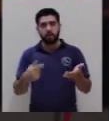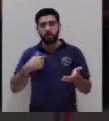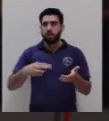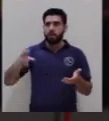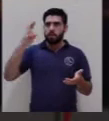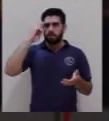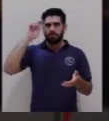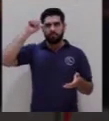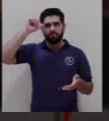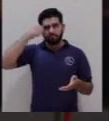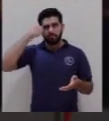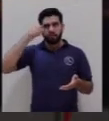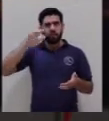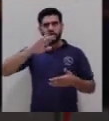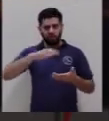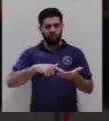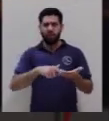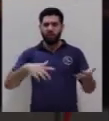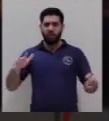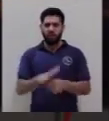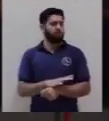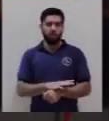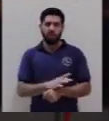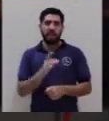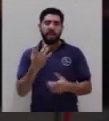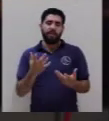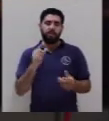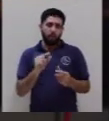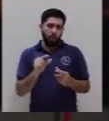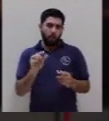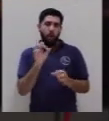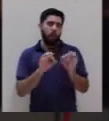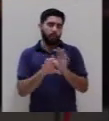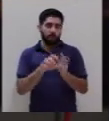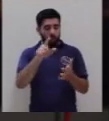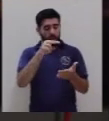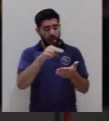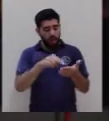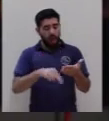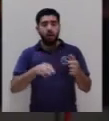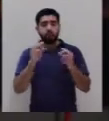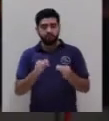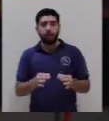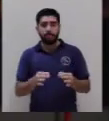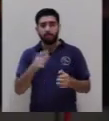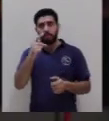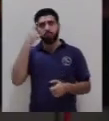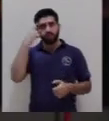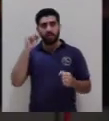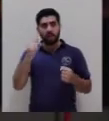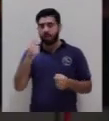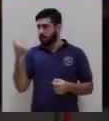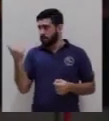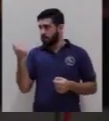todo, pero inmediatamente yo después de leer, o ustedes después de leer, deciden que hacer